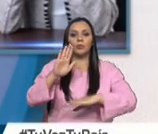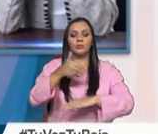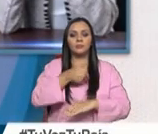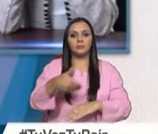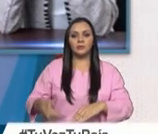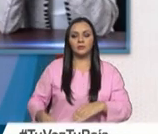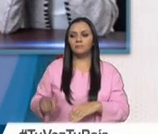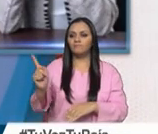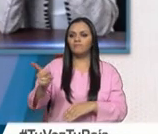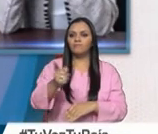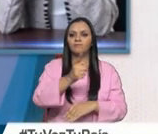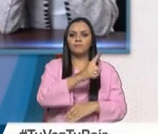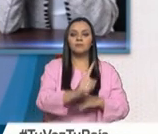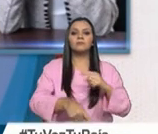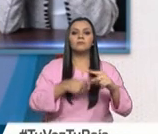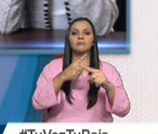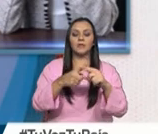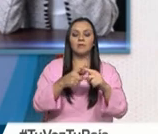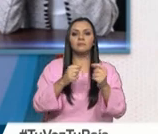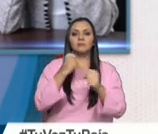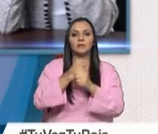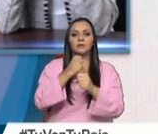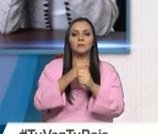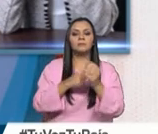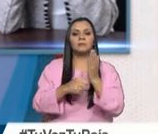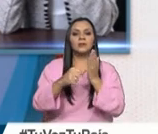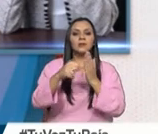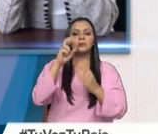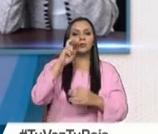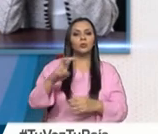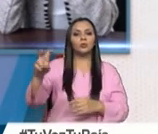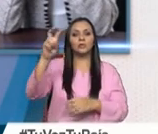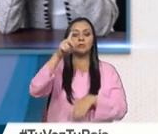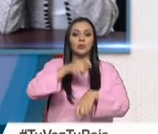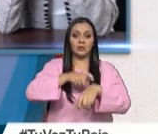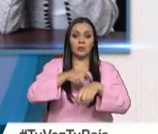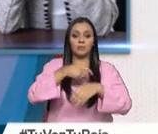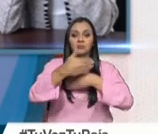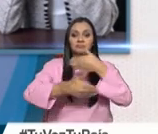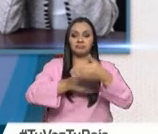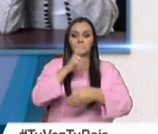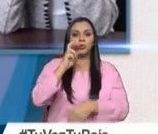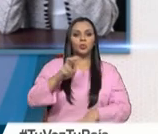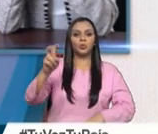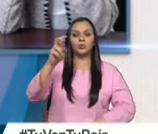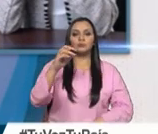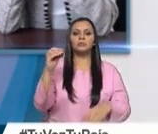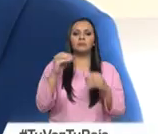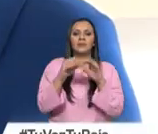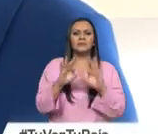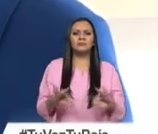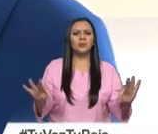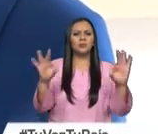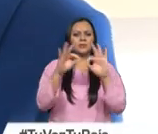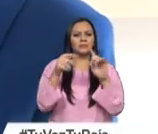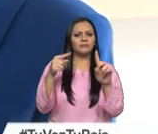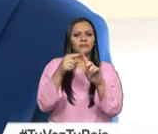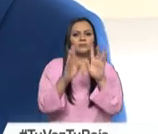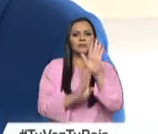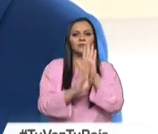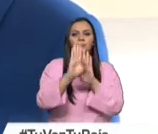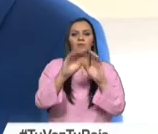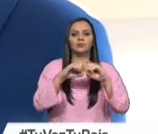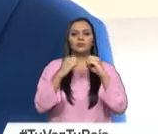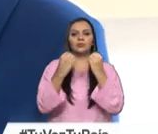Presidenciales. Se desempeñó como Ministra de Turismo, periodo en el cual fortaleció el sector turístico como un instrumento fundamental para el desarrollo social